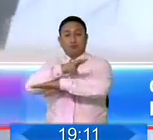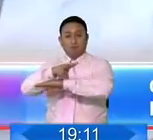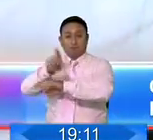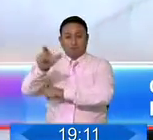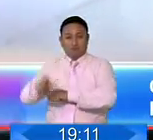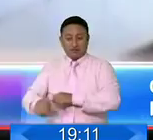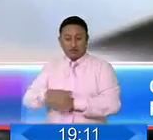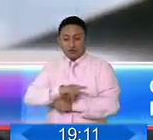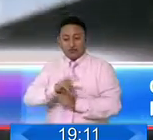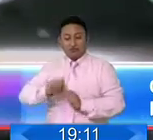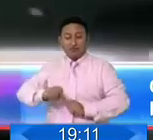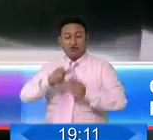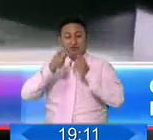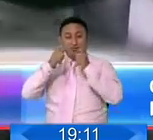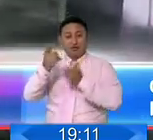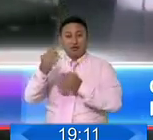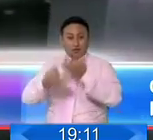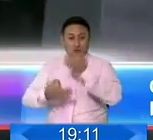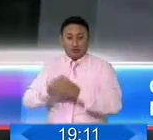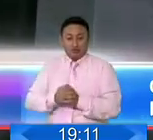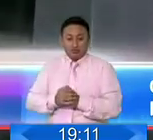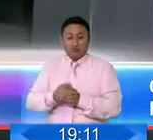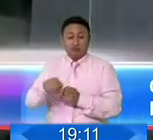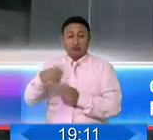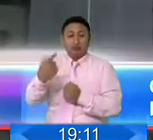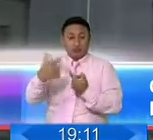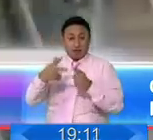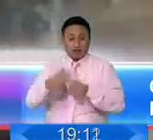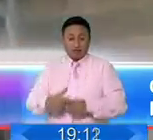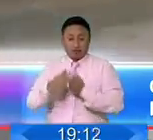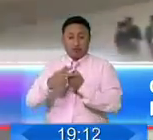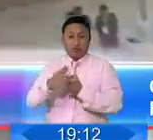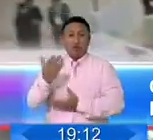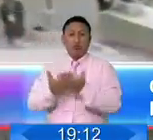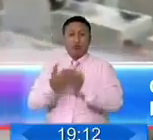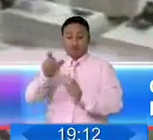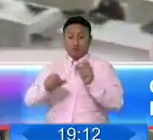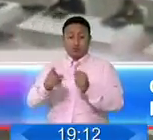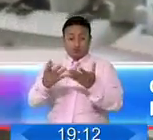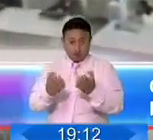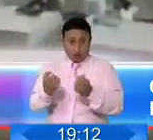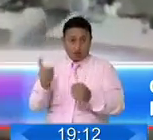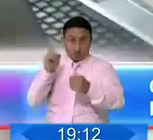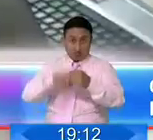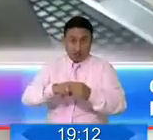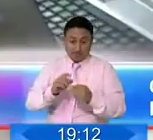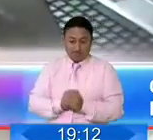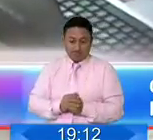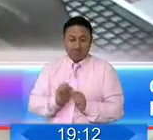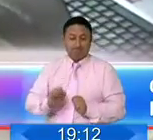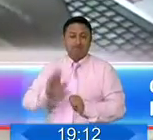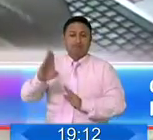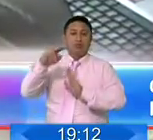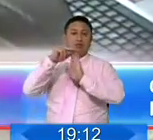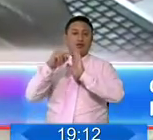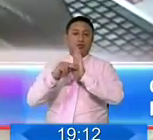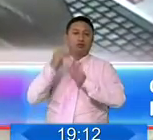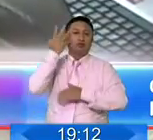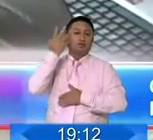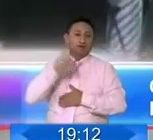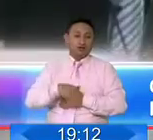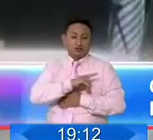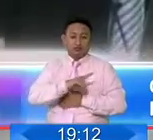servidores administrativos estarán próximamente abiertos para los postulantes que deseen acceder a ellos. La normativa y calendarios